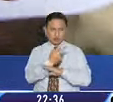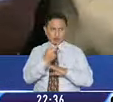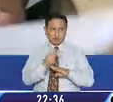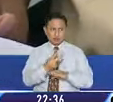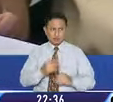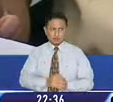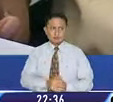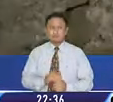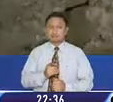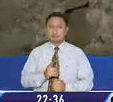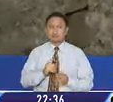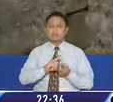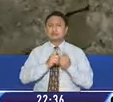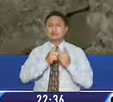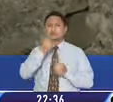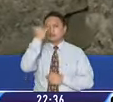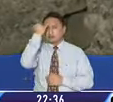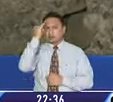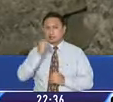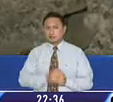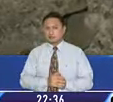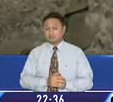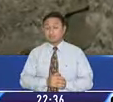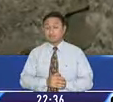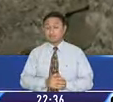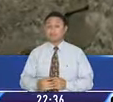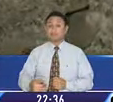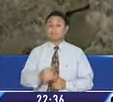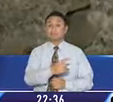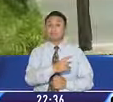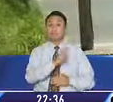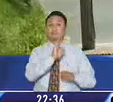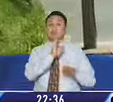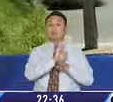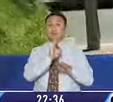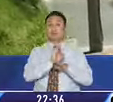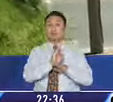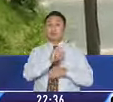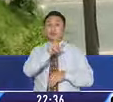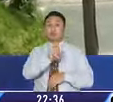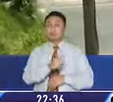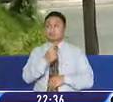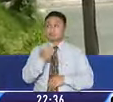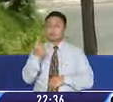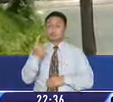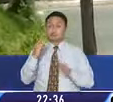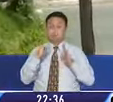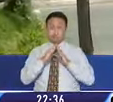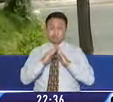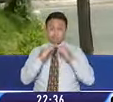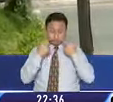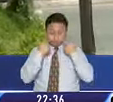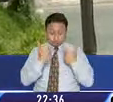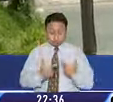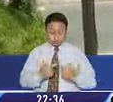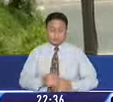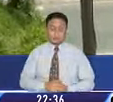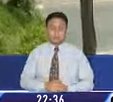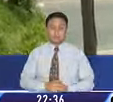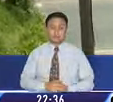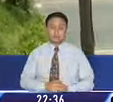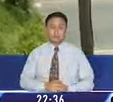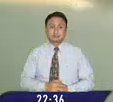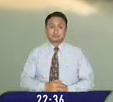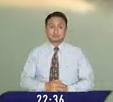fue desvaneciéndose. La dura realidad llegó y como testigo tuvo a las paredes de la casa donde vivía la víctima con su familia y